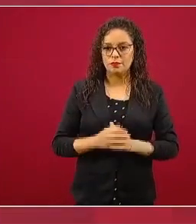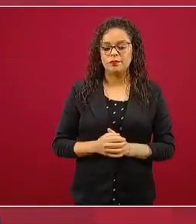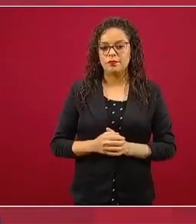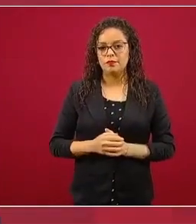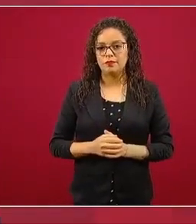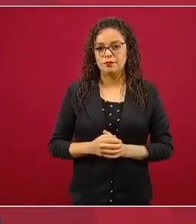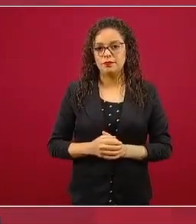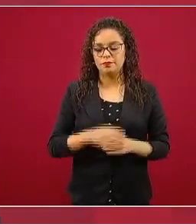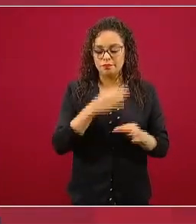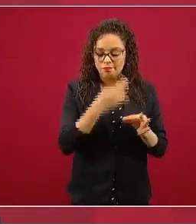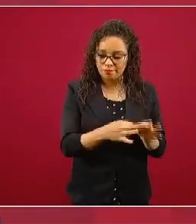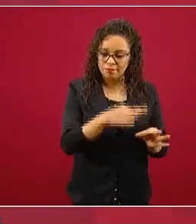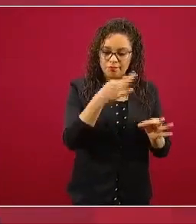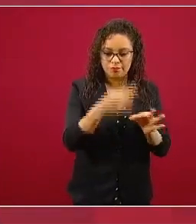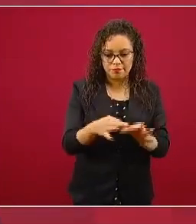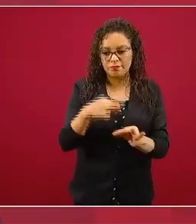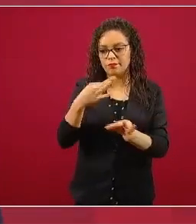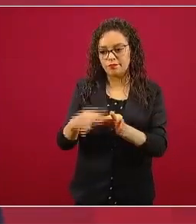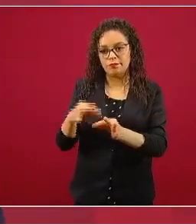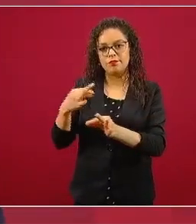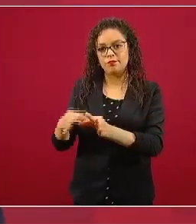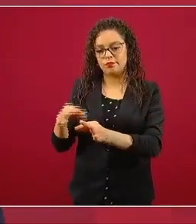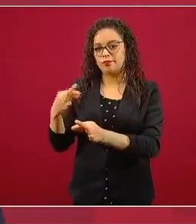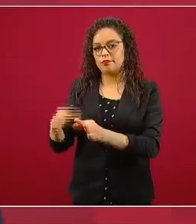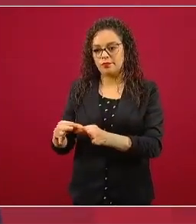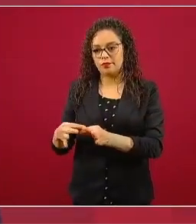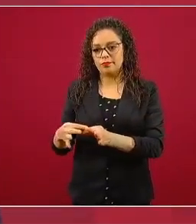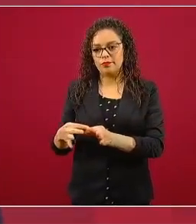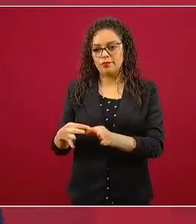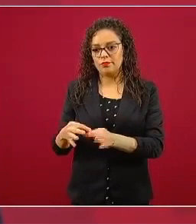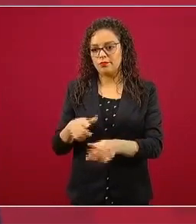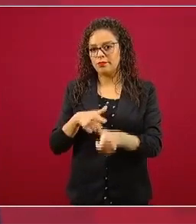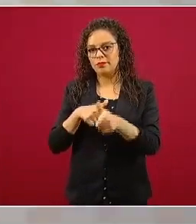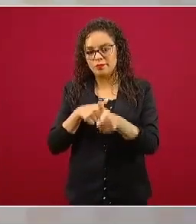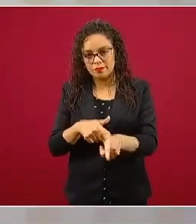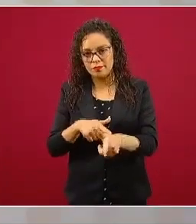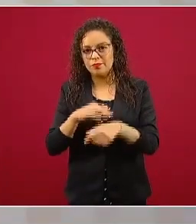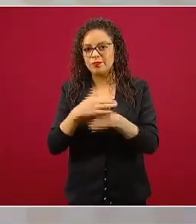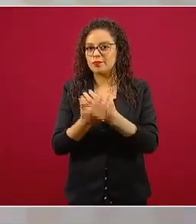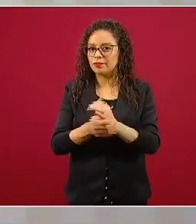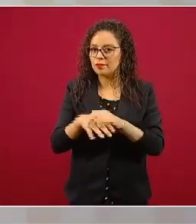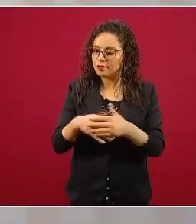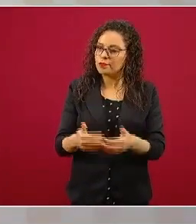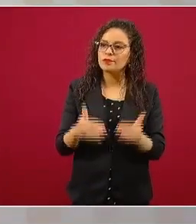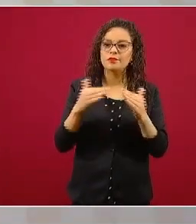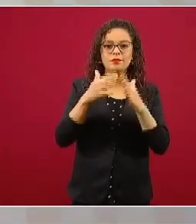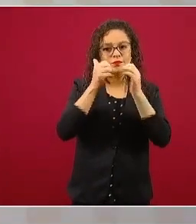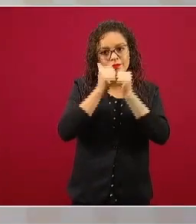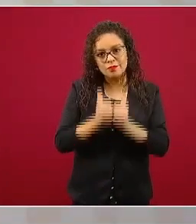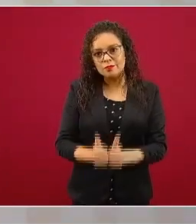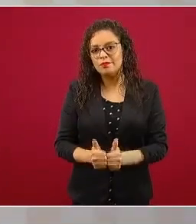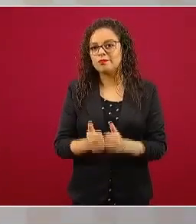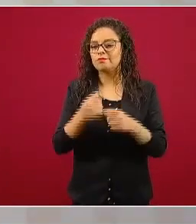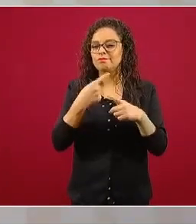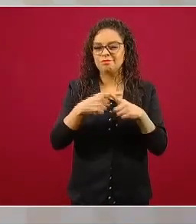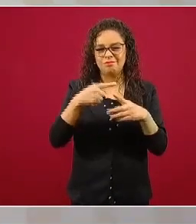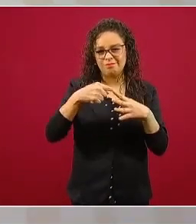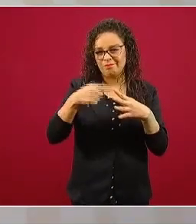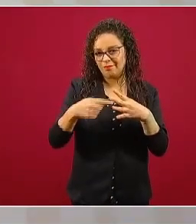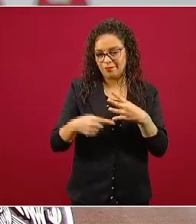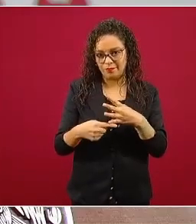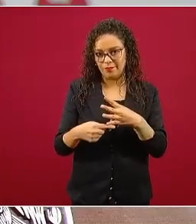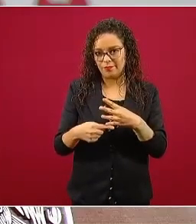siguiendo al pie de la letra las recomendaciones, porque ya falta poco. Lo que dijimos,